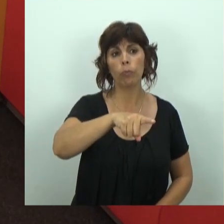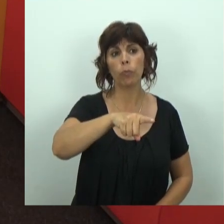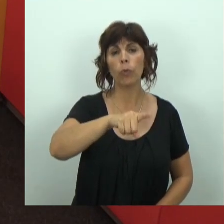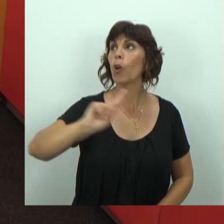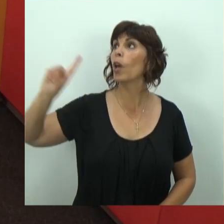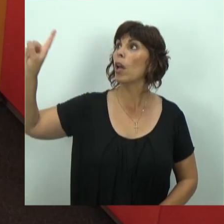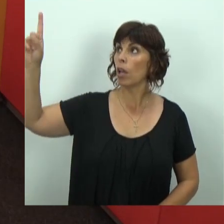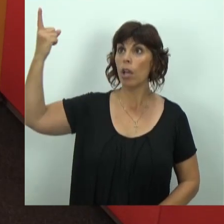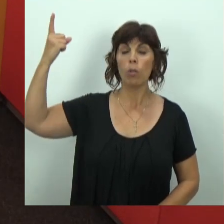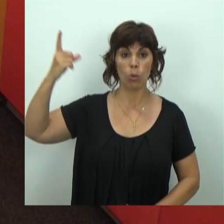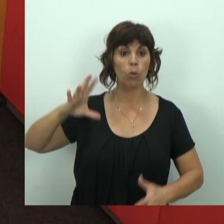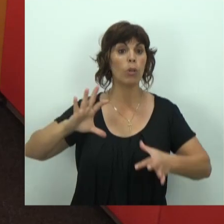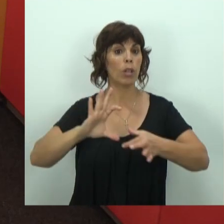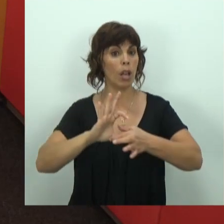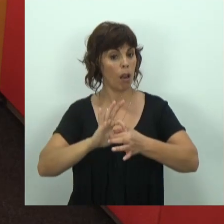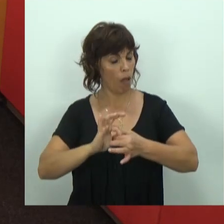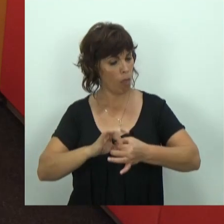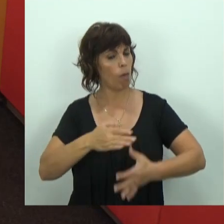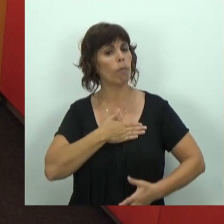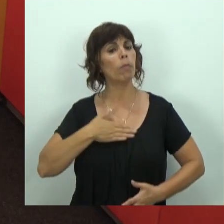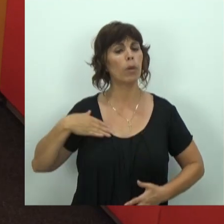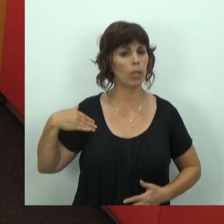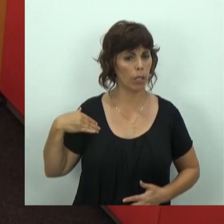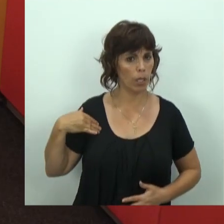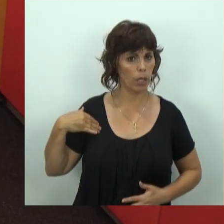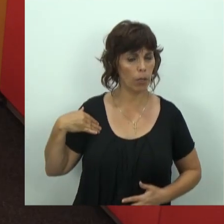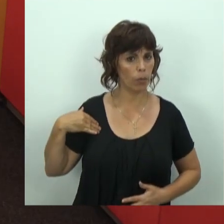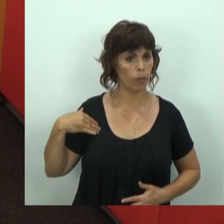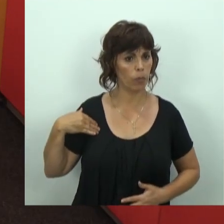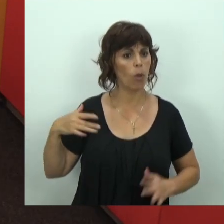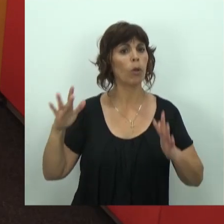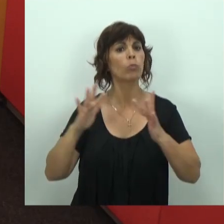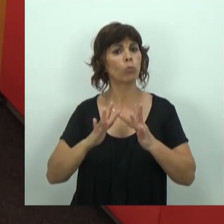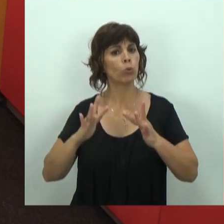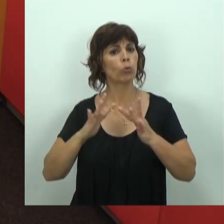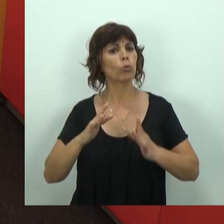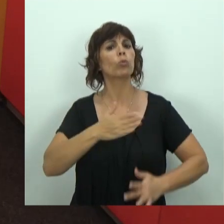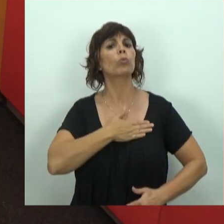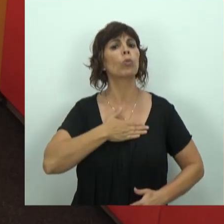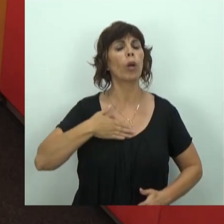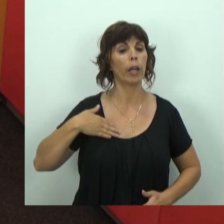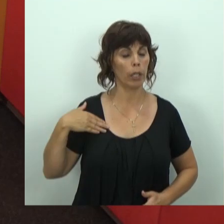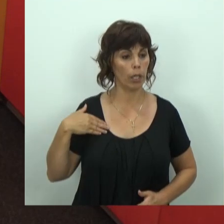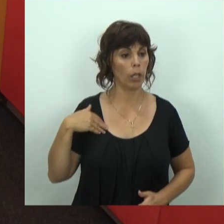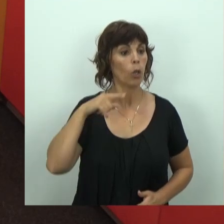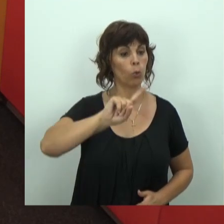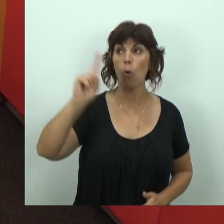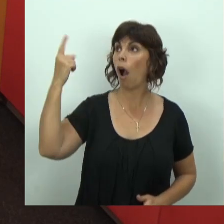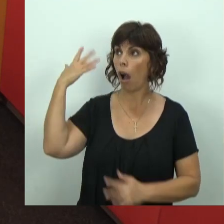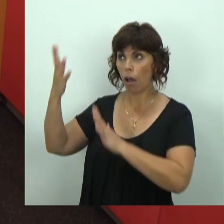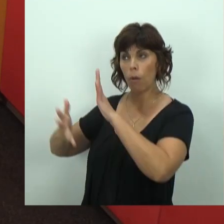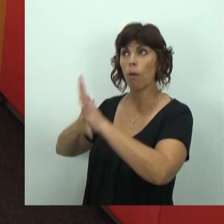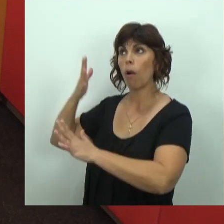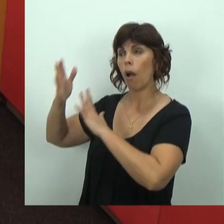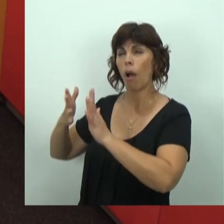contacto, si de verdad quiere tener una relación, una conversación con